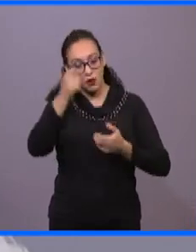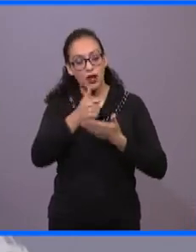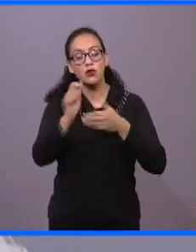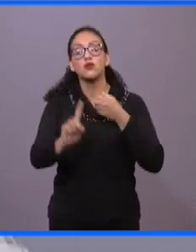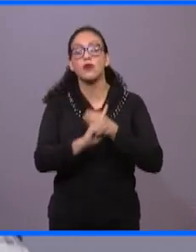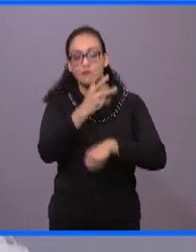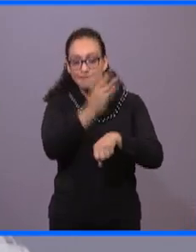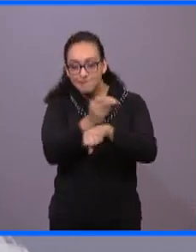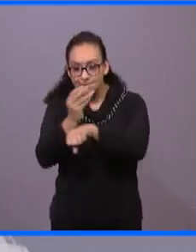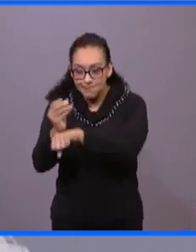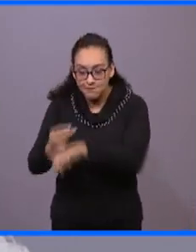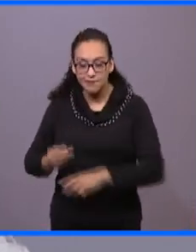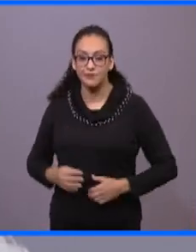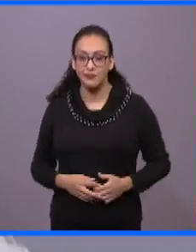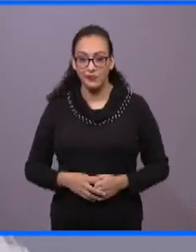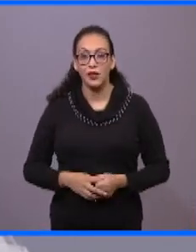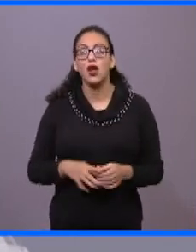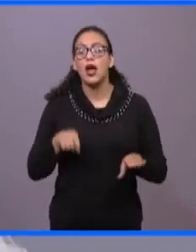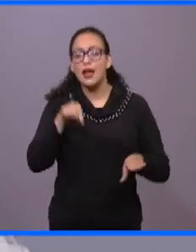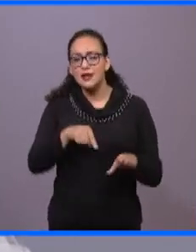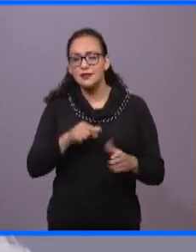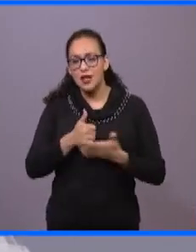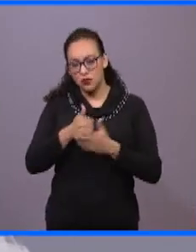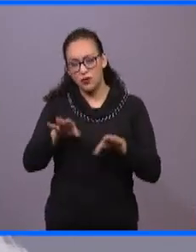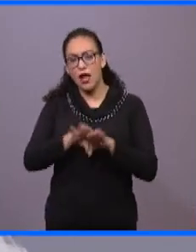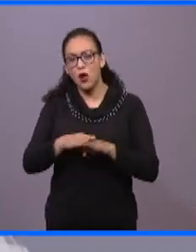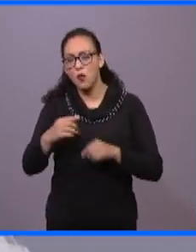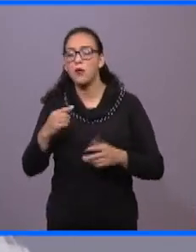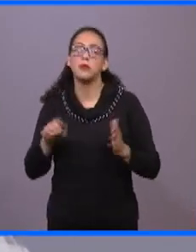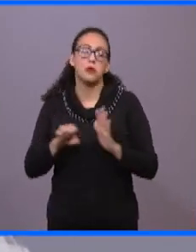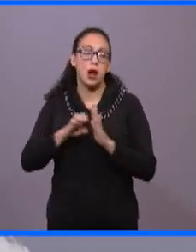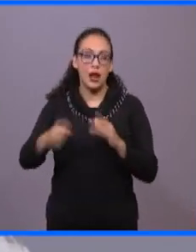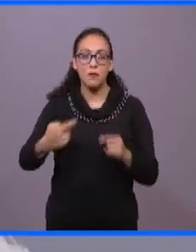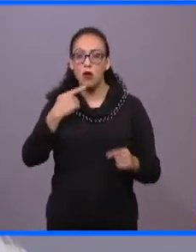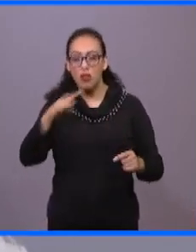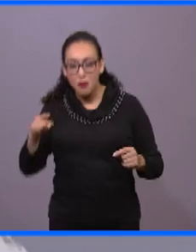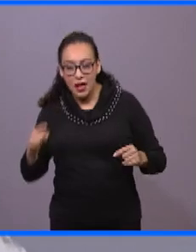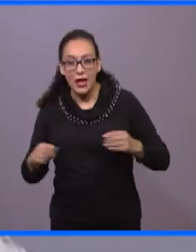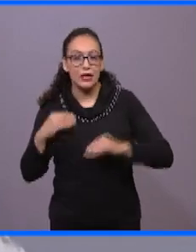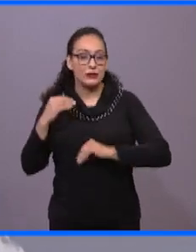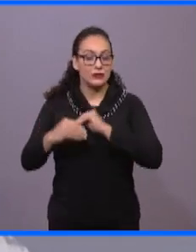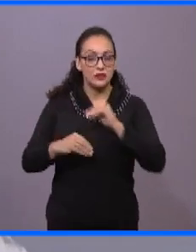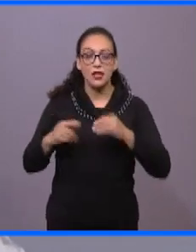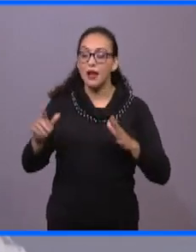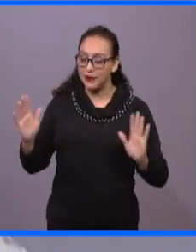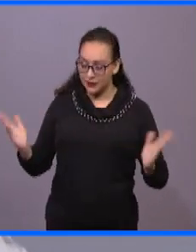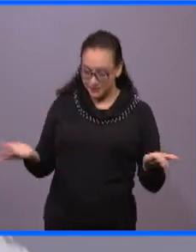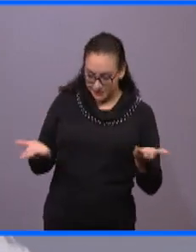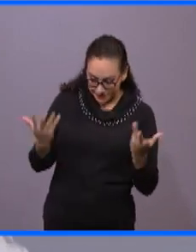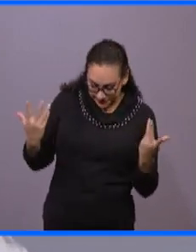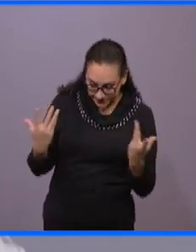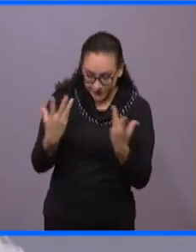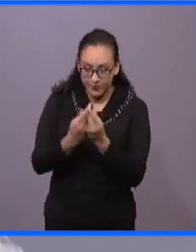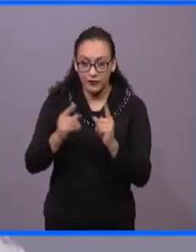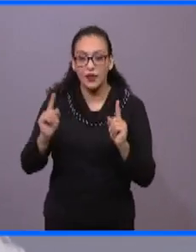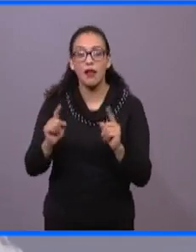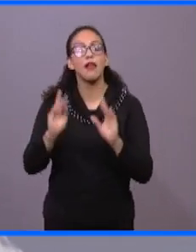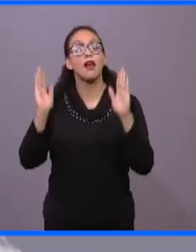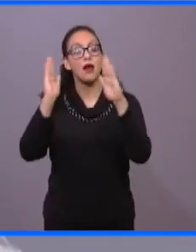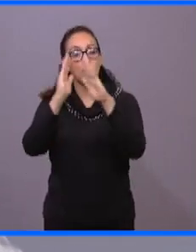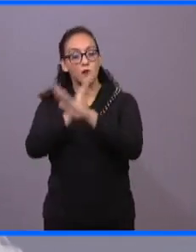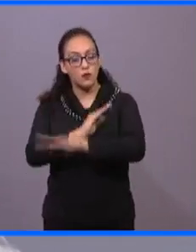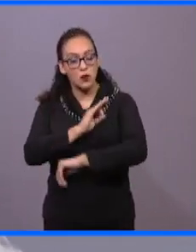los conflictos pacífica, acordada, consensuada y regida por la ley debe convertirse en una